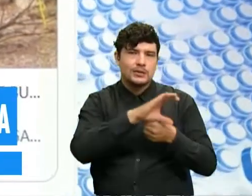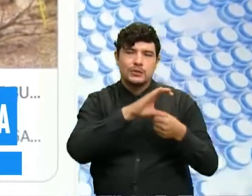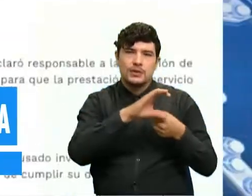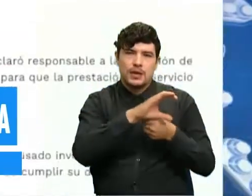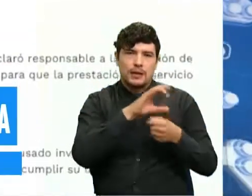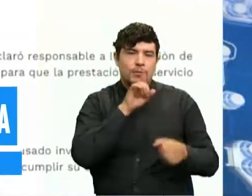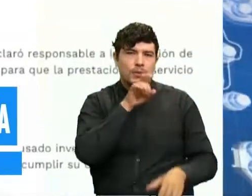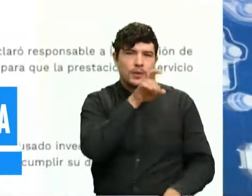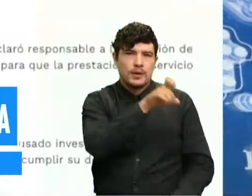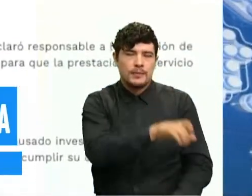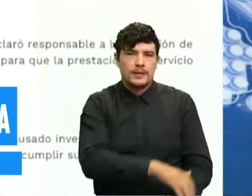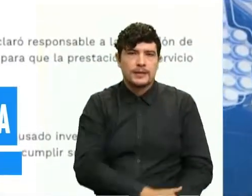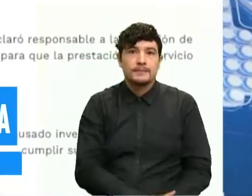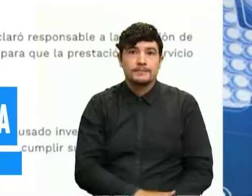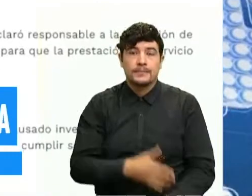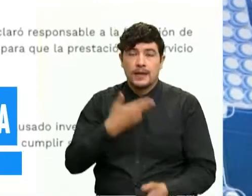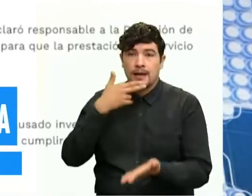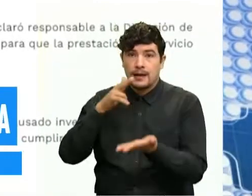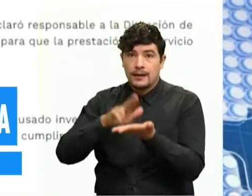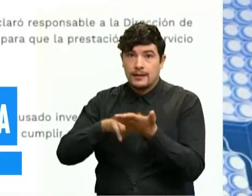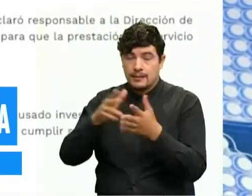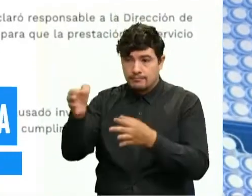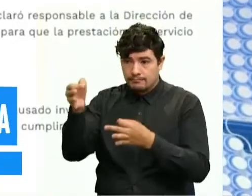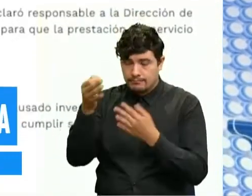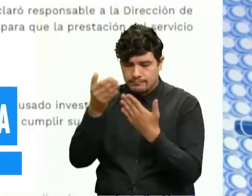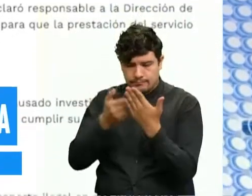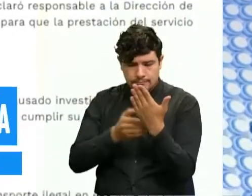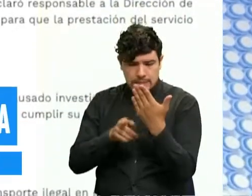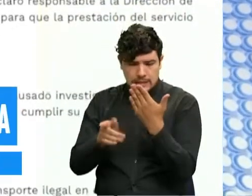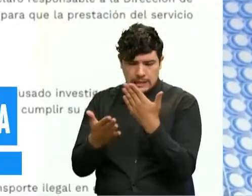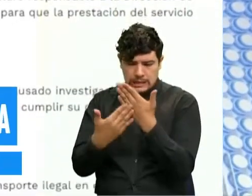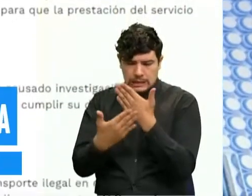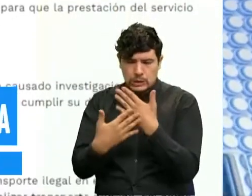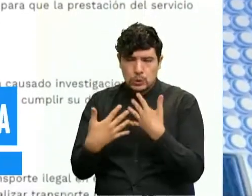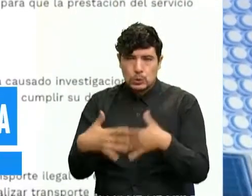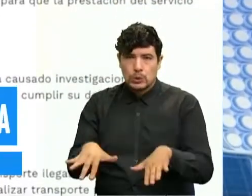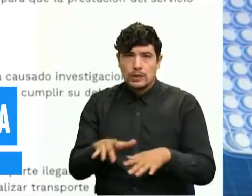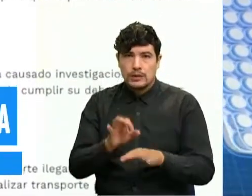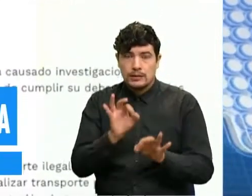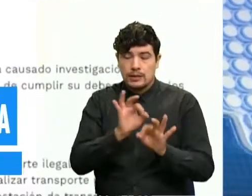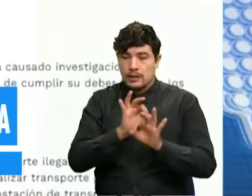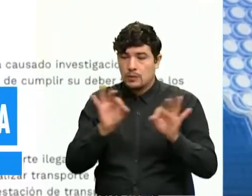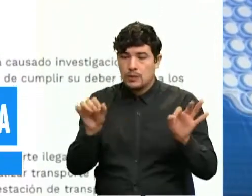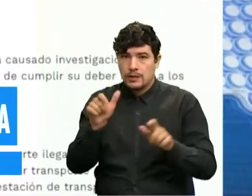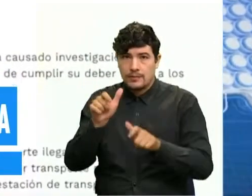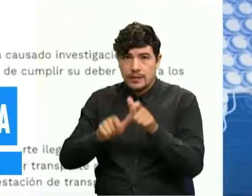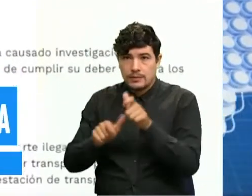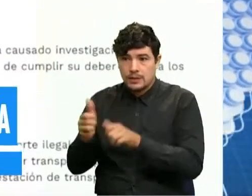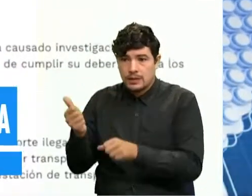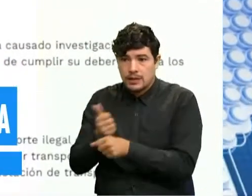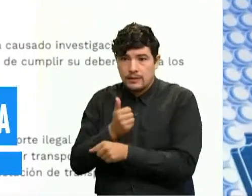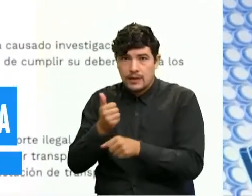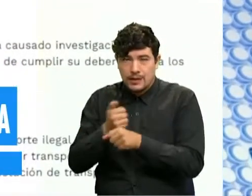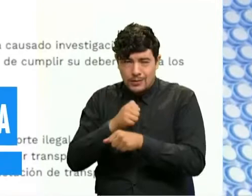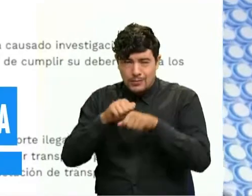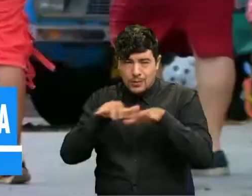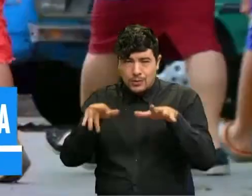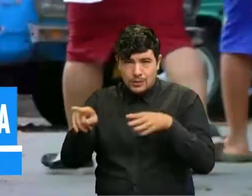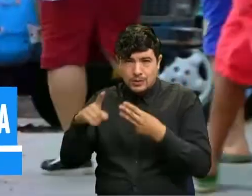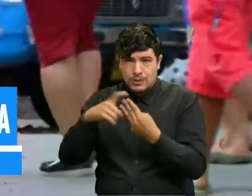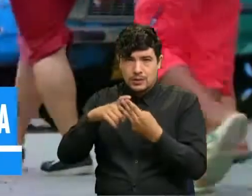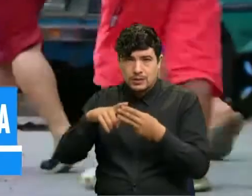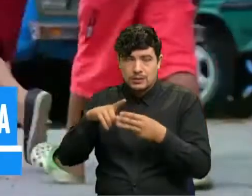dentro de las advertencias de la superintendencia de transporte está en que ningún funcionario público en la administración municipal de bucaramanga